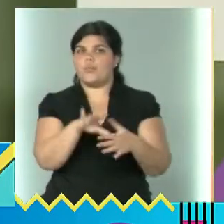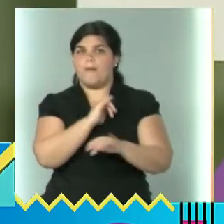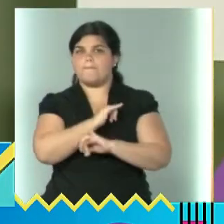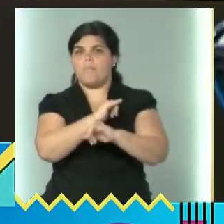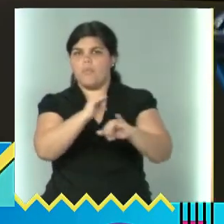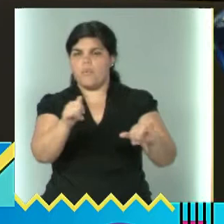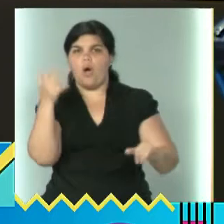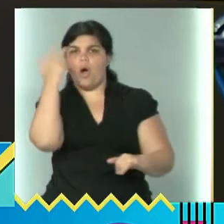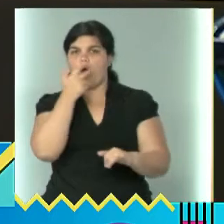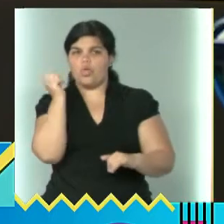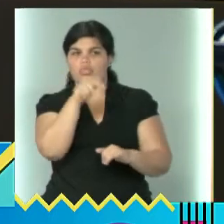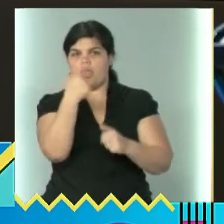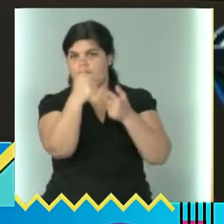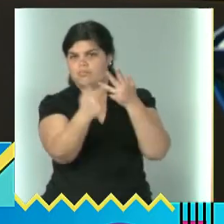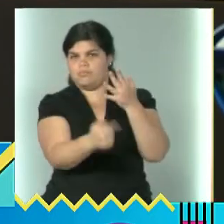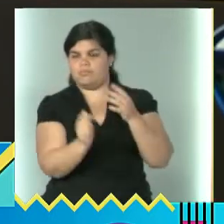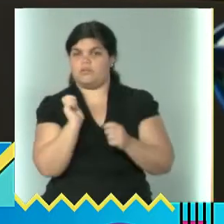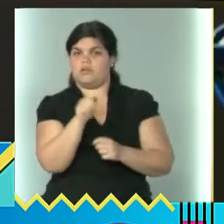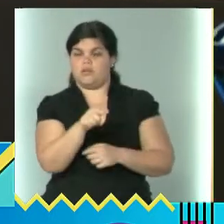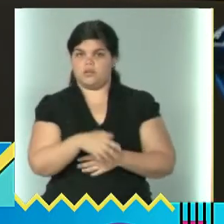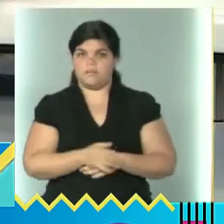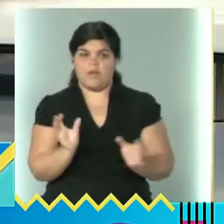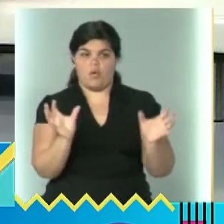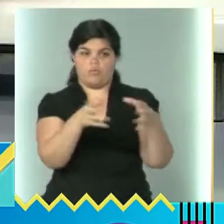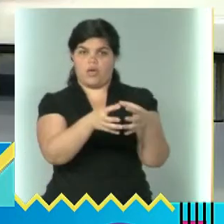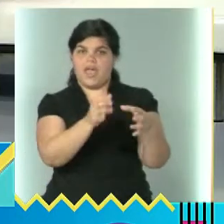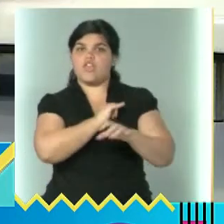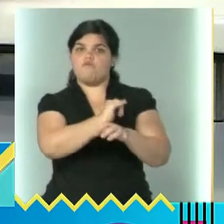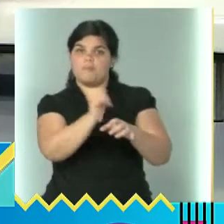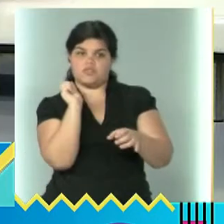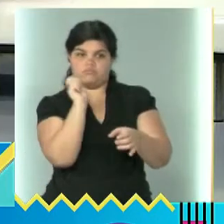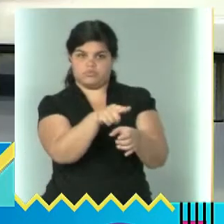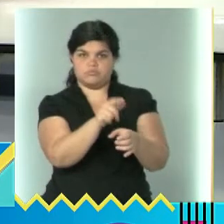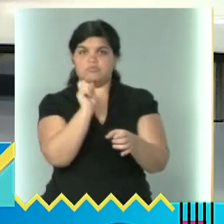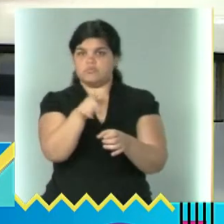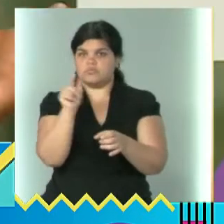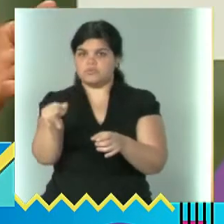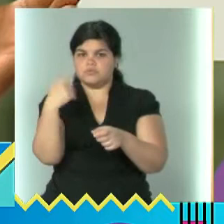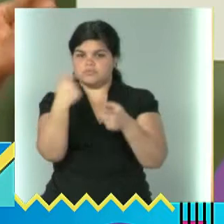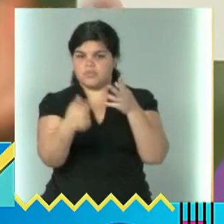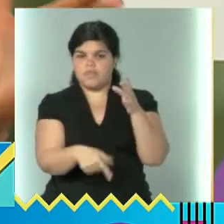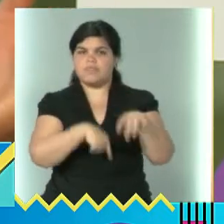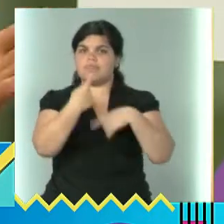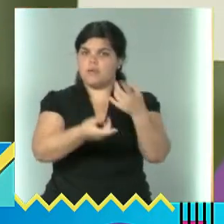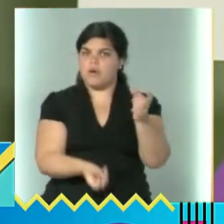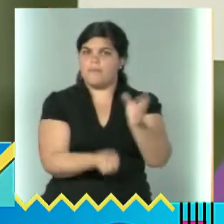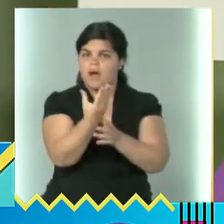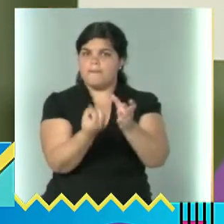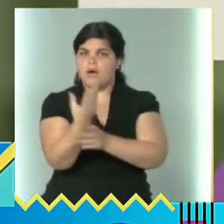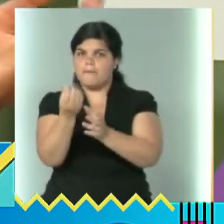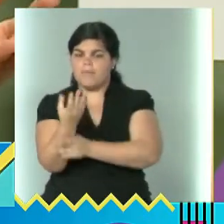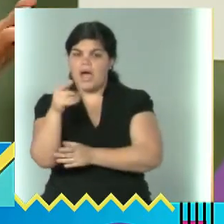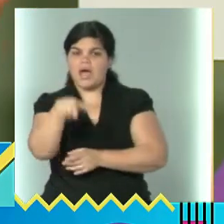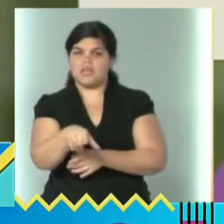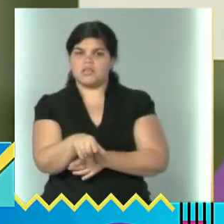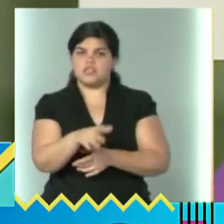en tal lugar, etc. Pero esas burbujas se empiezan a generar para otras cosas también y empiezan a segmentarse, ¿no? La sociedad